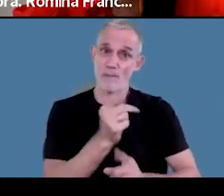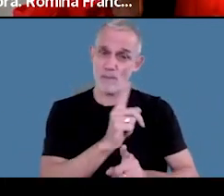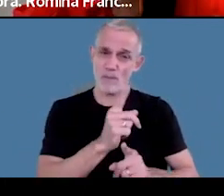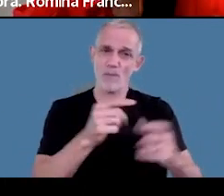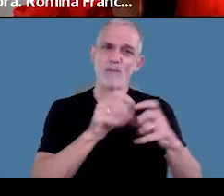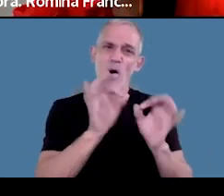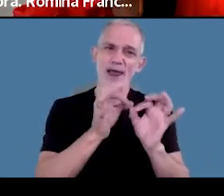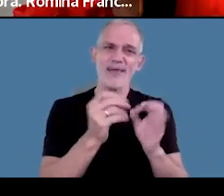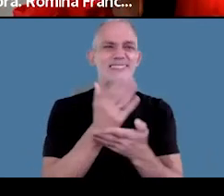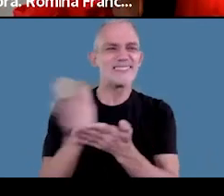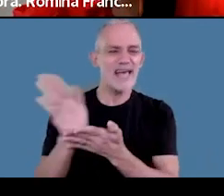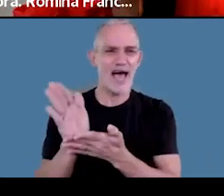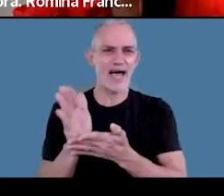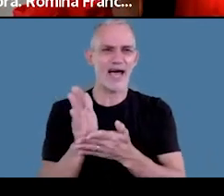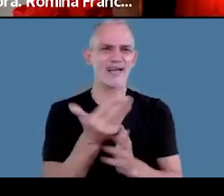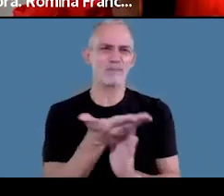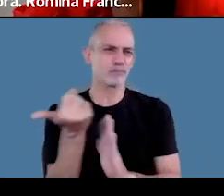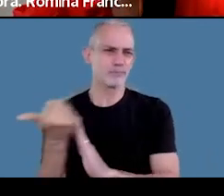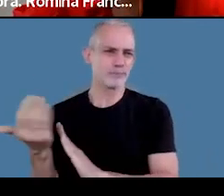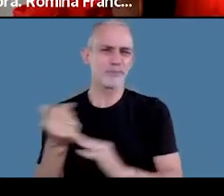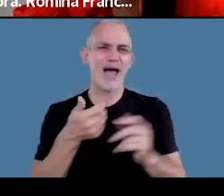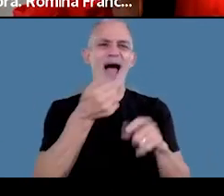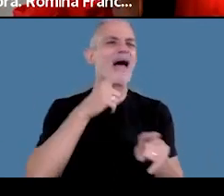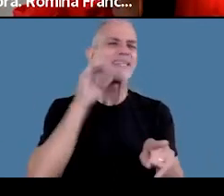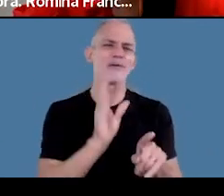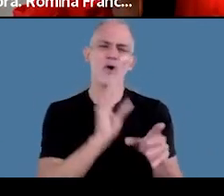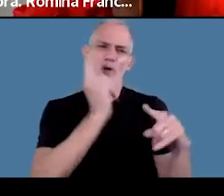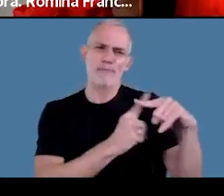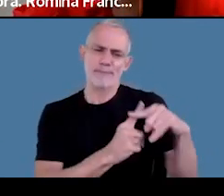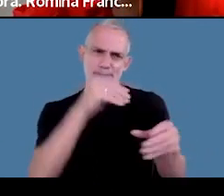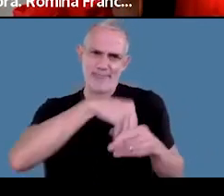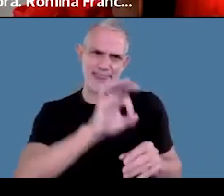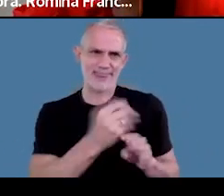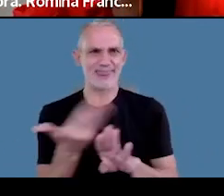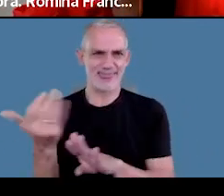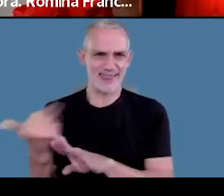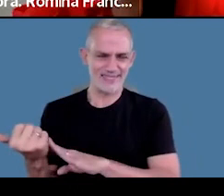se excluyen del activo, se detraen.